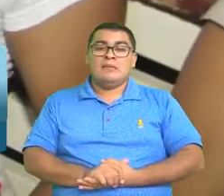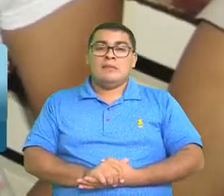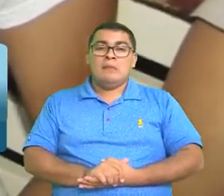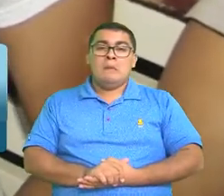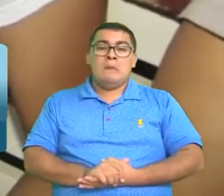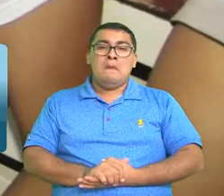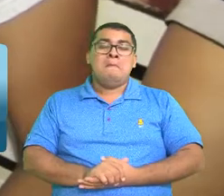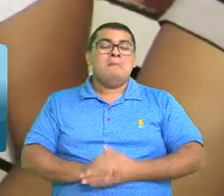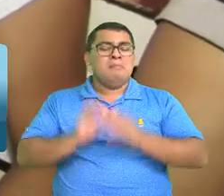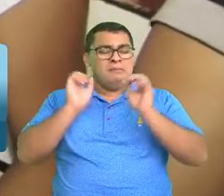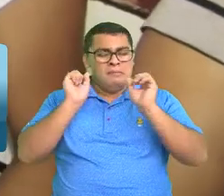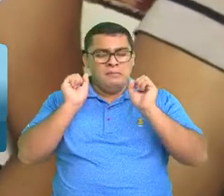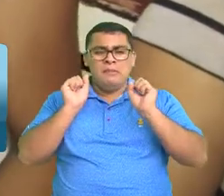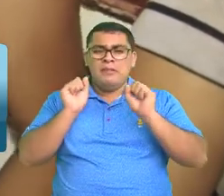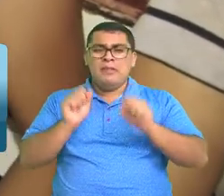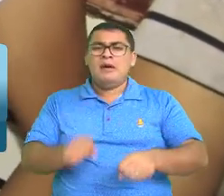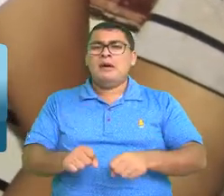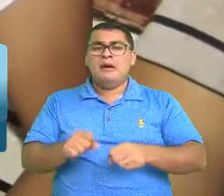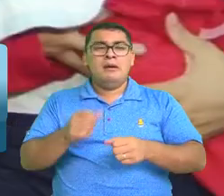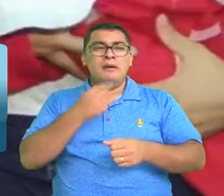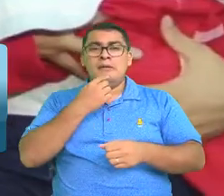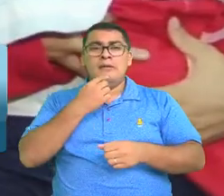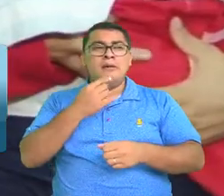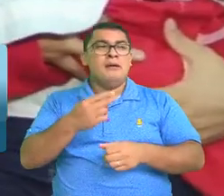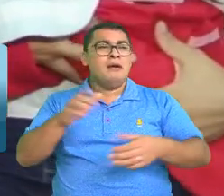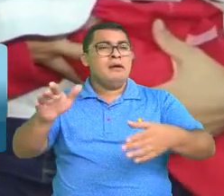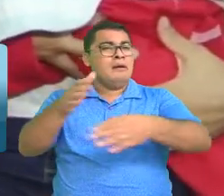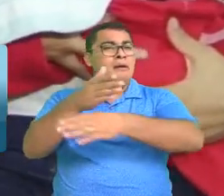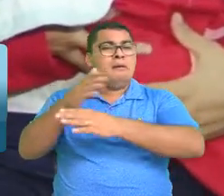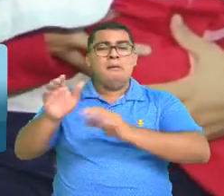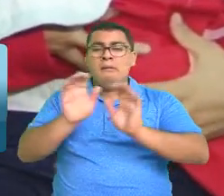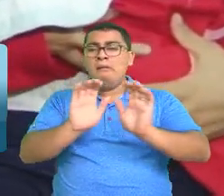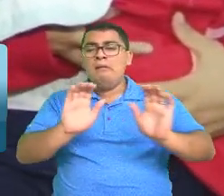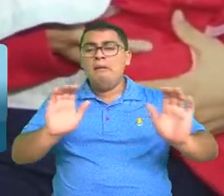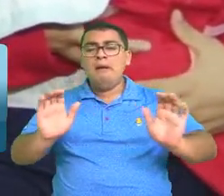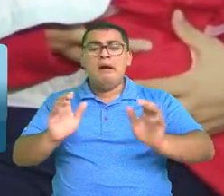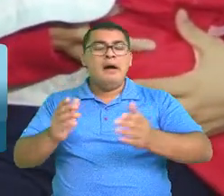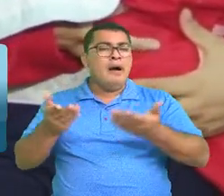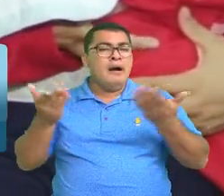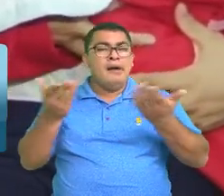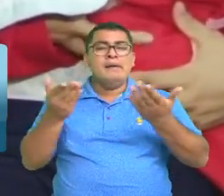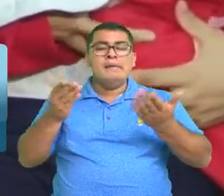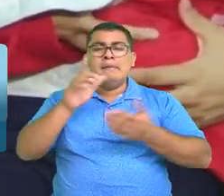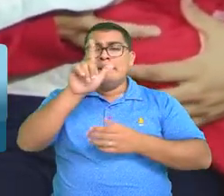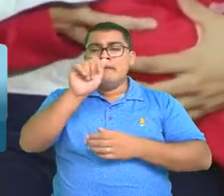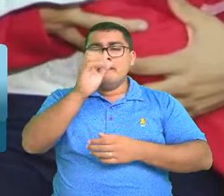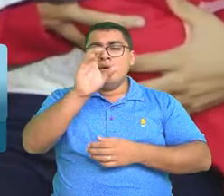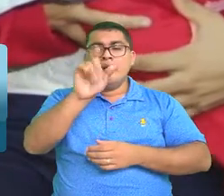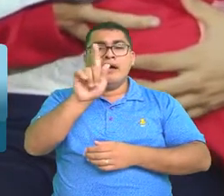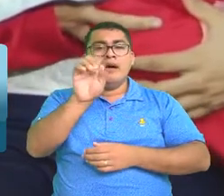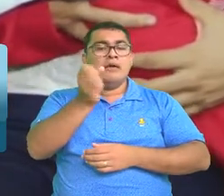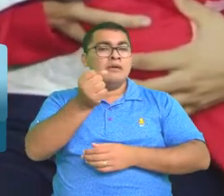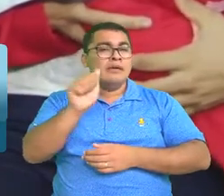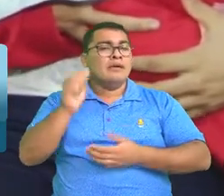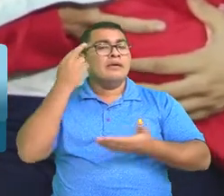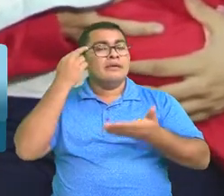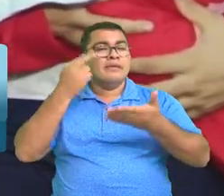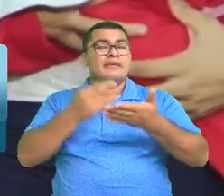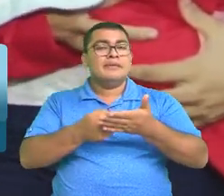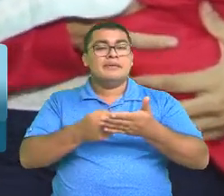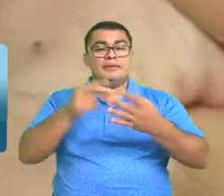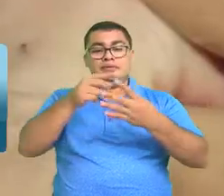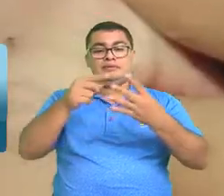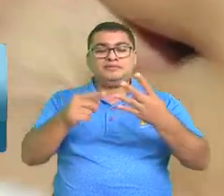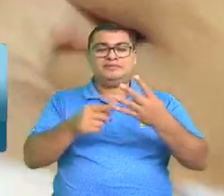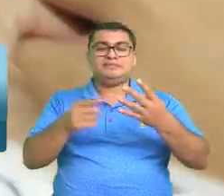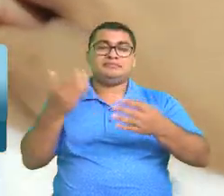se les dan, pues, se les dan y no a todos le dan intolerancia a la lactosa. Recordemos de que esto va a producir unos